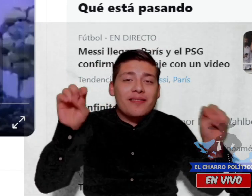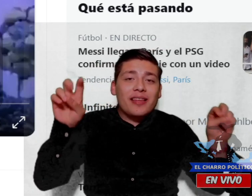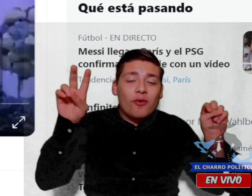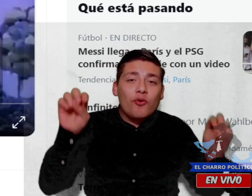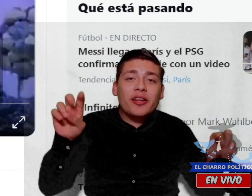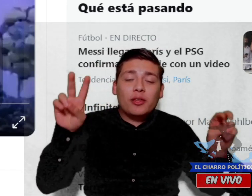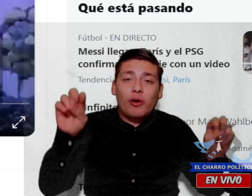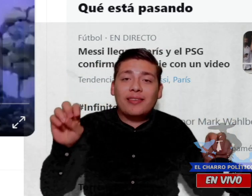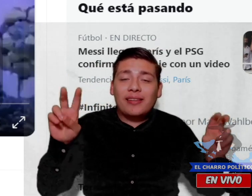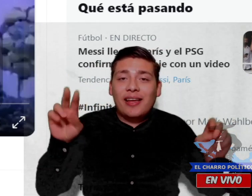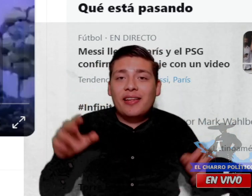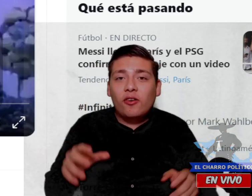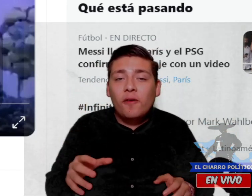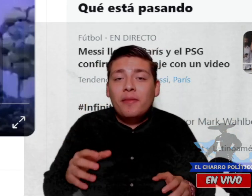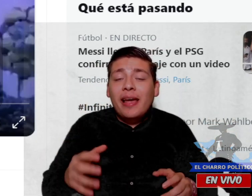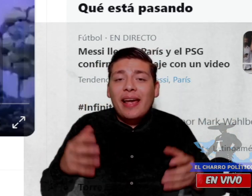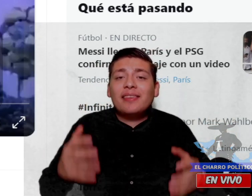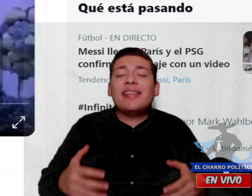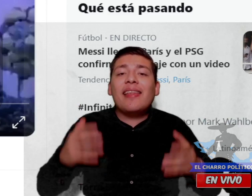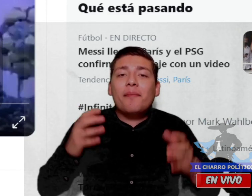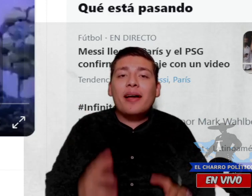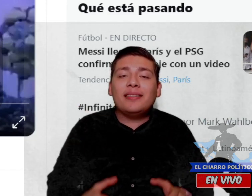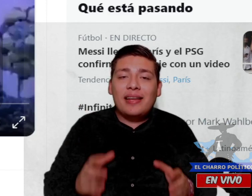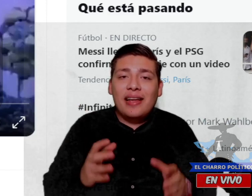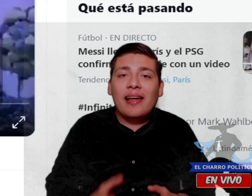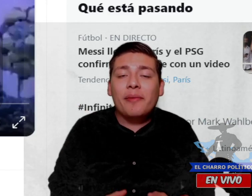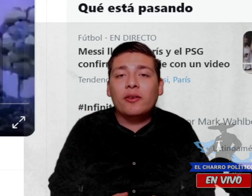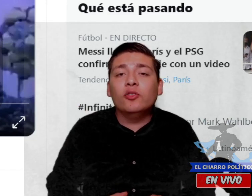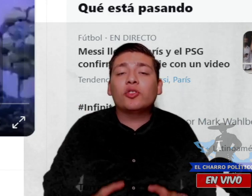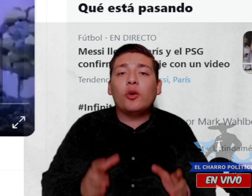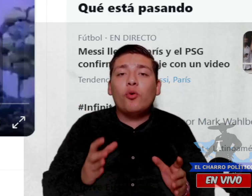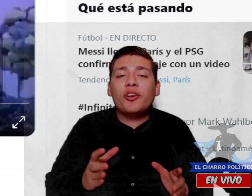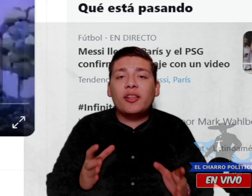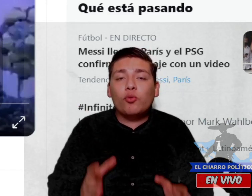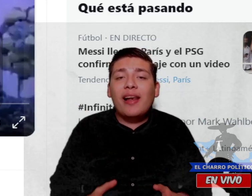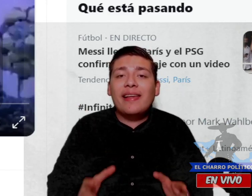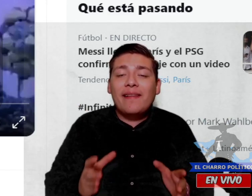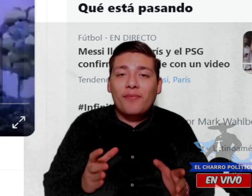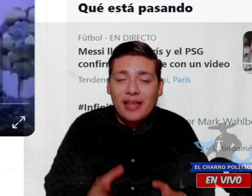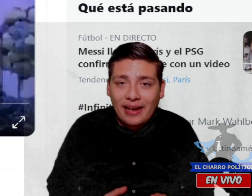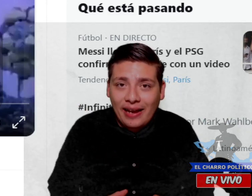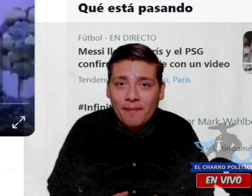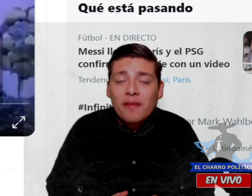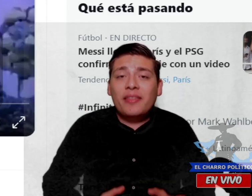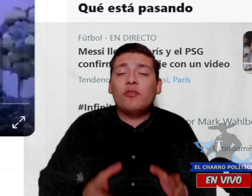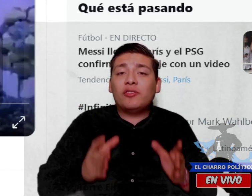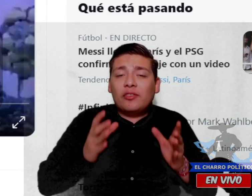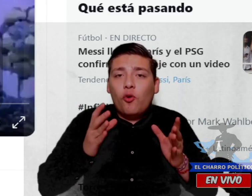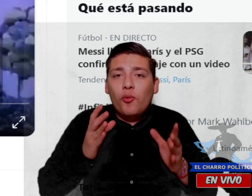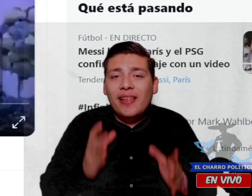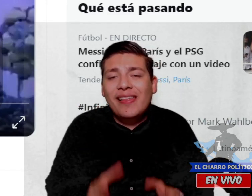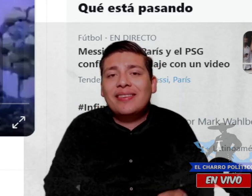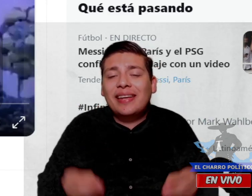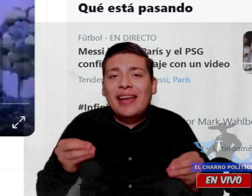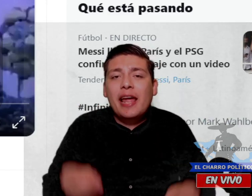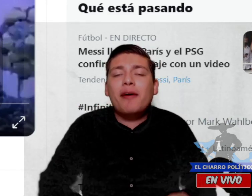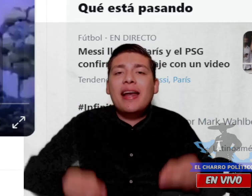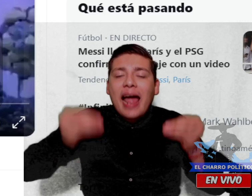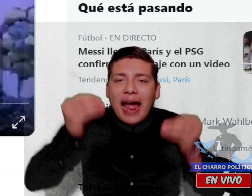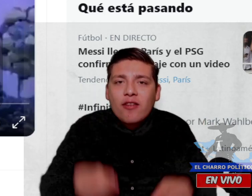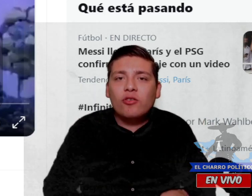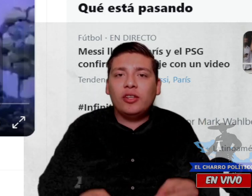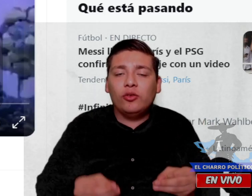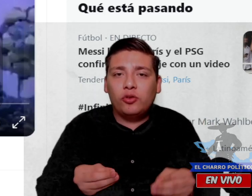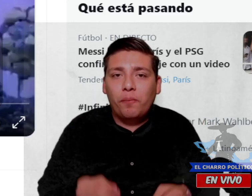supuestamente un ritual satánico, es nada más y nada menos que un ritual indígena de nuestras comunidades que